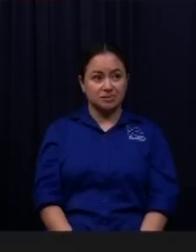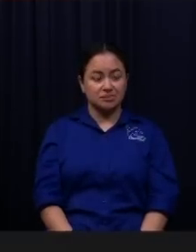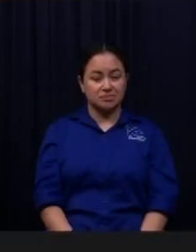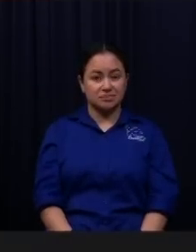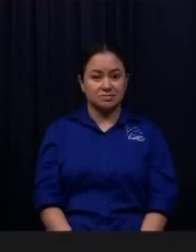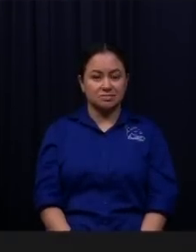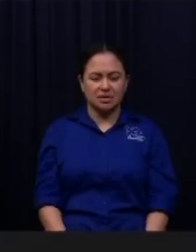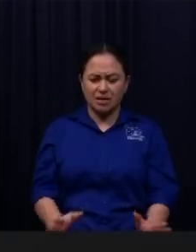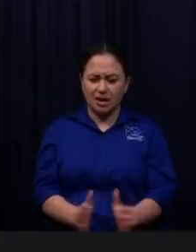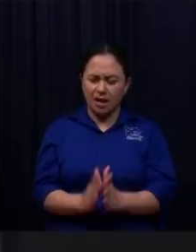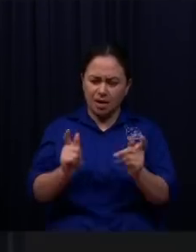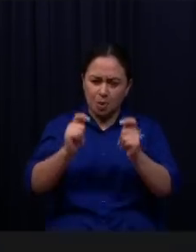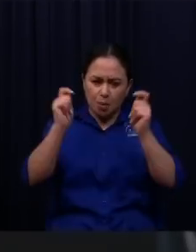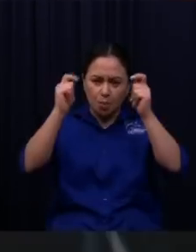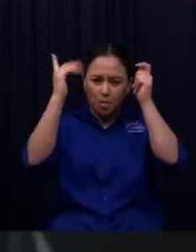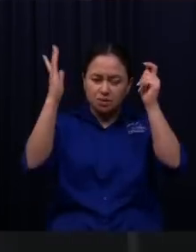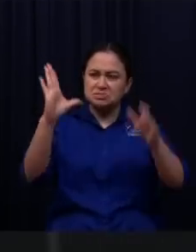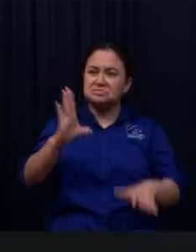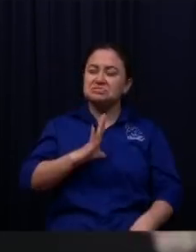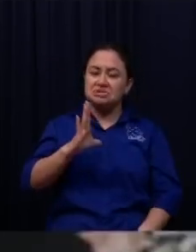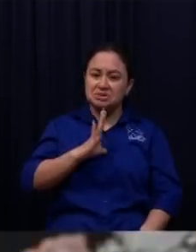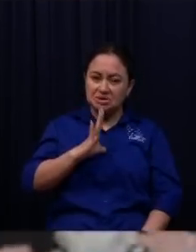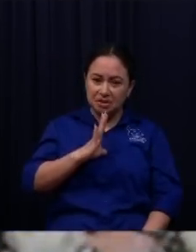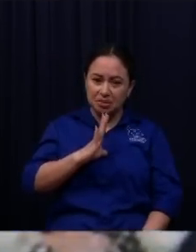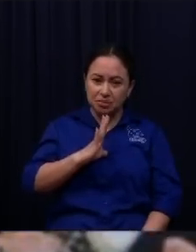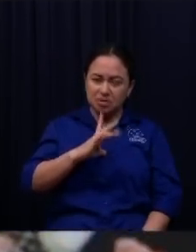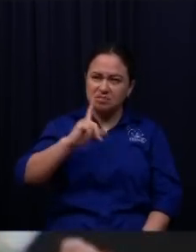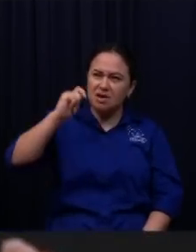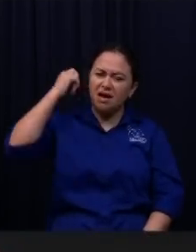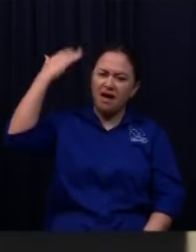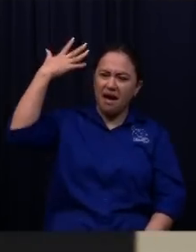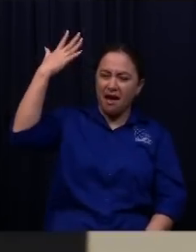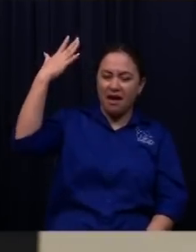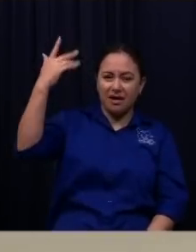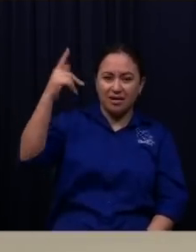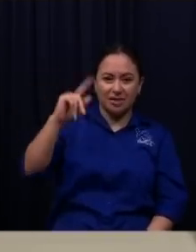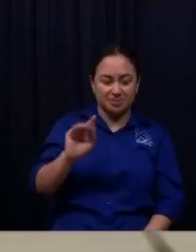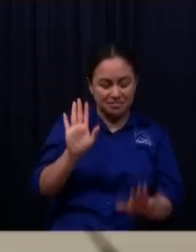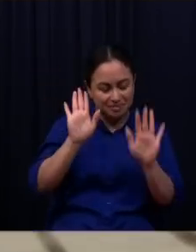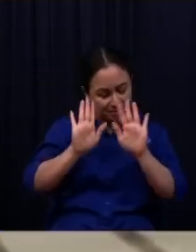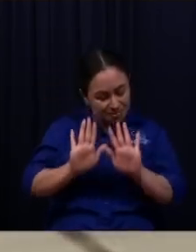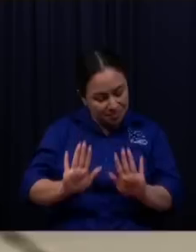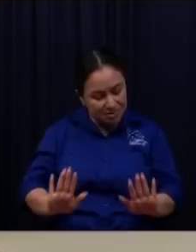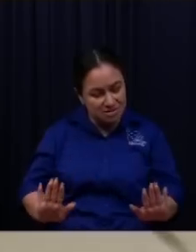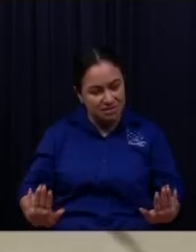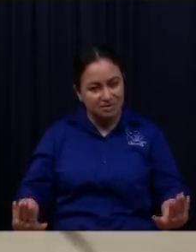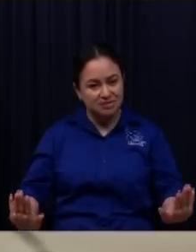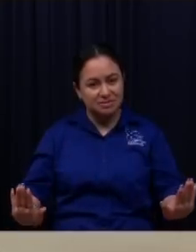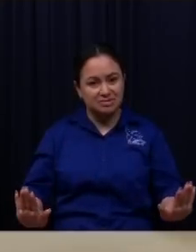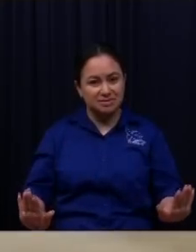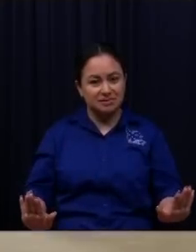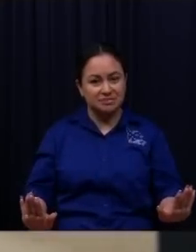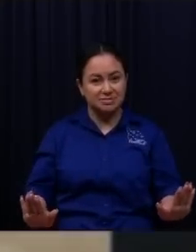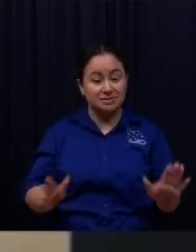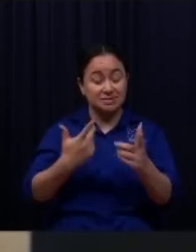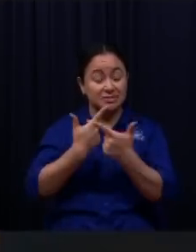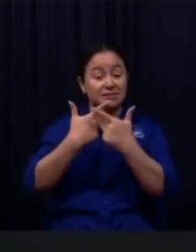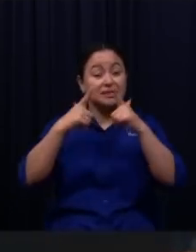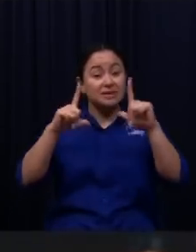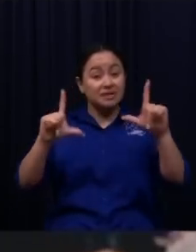Aleluya, hermano. Entonces tenemos derecho a protestar. Calma, pueblo, déjeme explicar. Porque libertad para